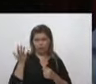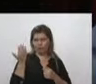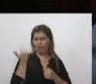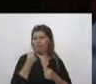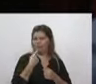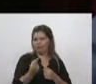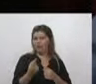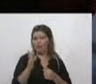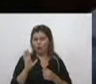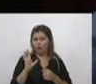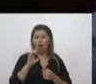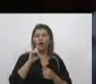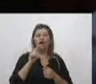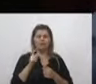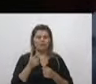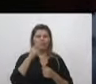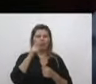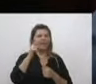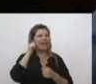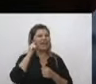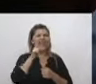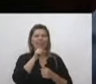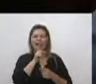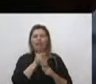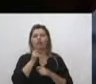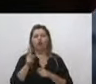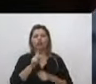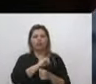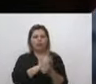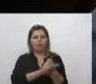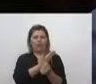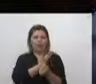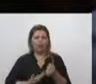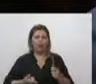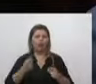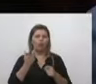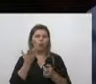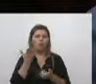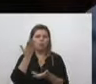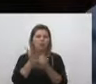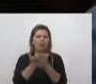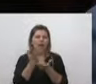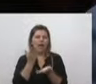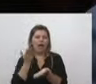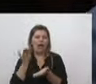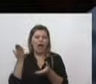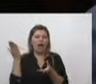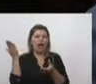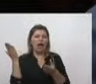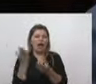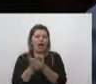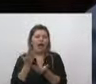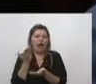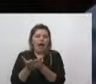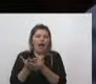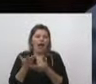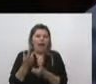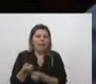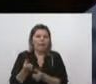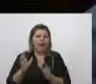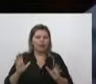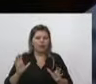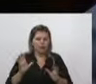está discutiendo en el oficialismo, que es, ustedes le están pidiendo desde el Ejecutivo, esto lo dicen gente cercana a Villarroel, que actúe de la